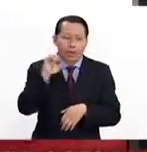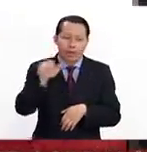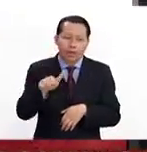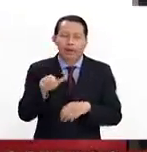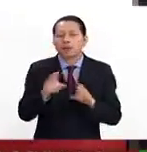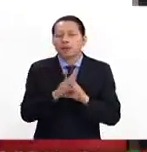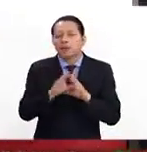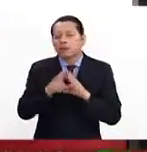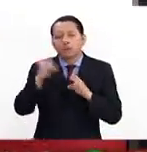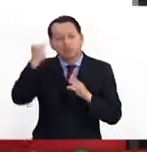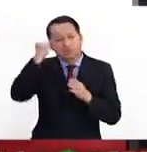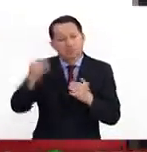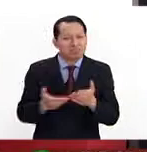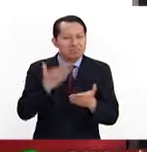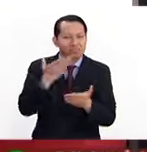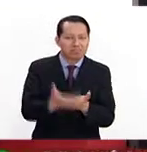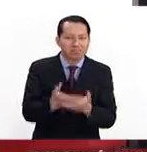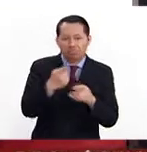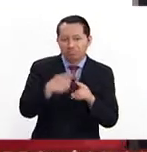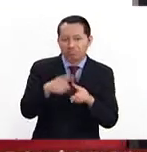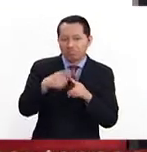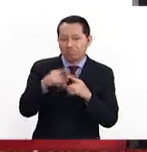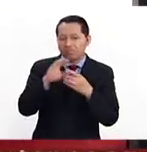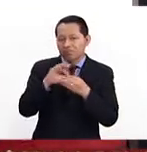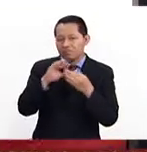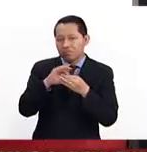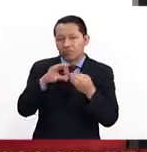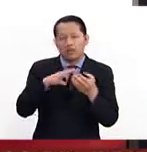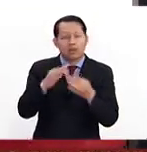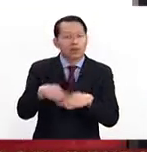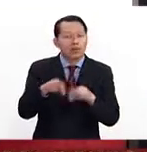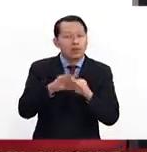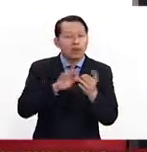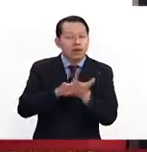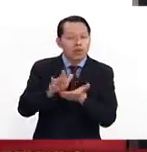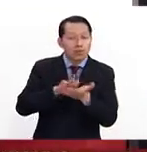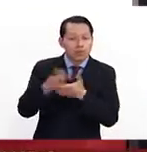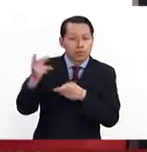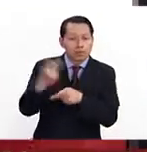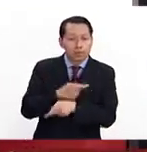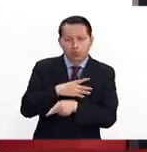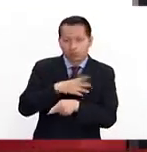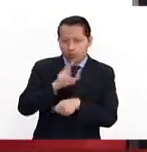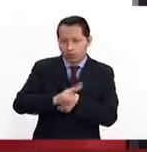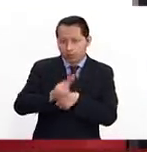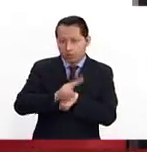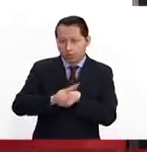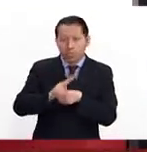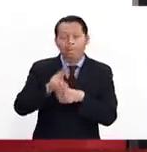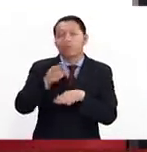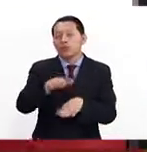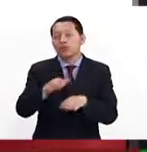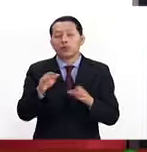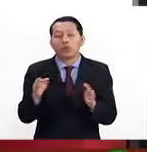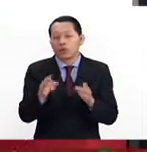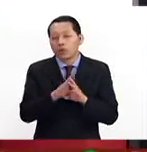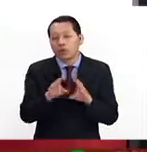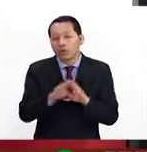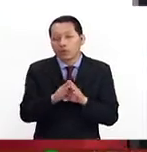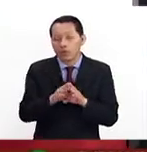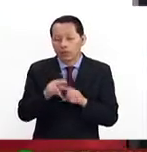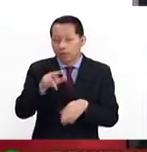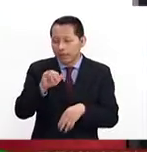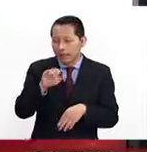hubo algunas propuestas y señalamientos importantes y de apoyo a lo que está pasando en Venezuela. Con respecto